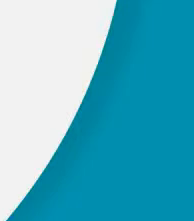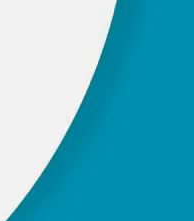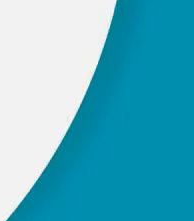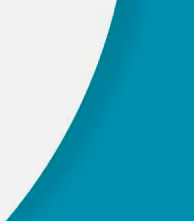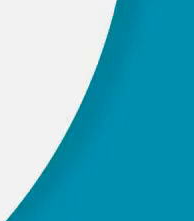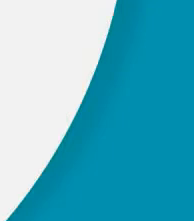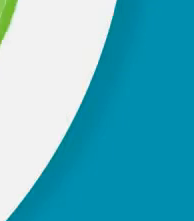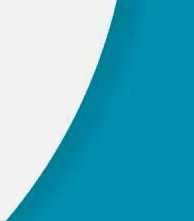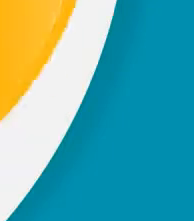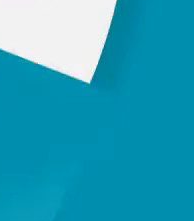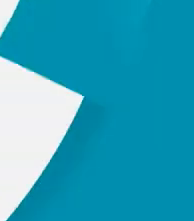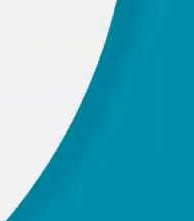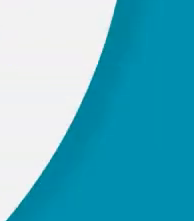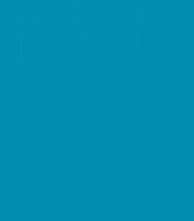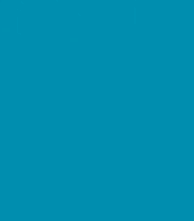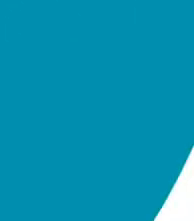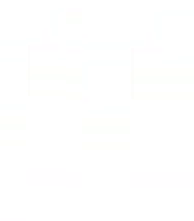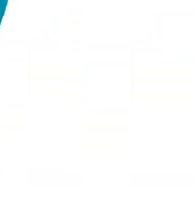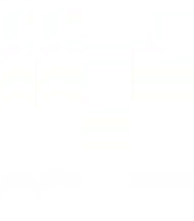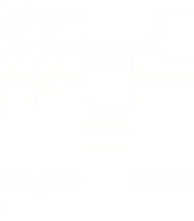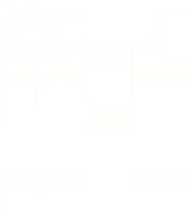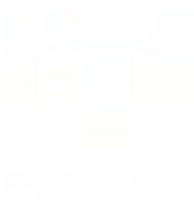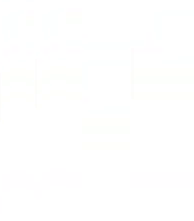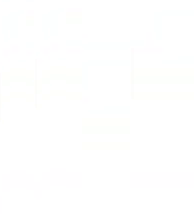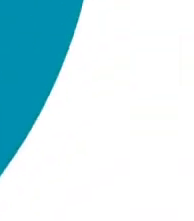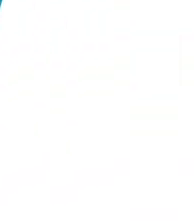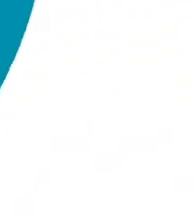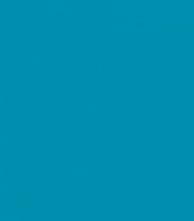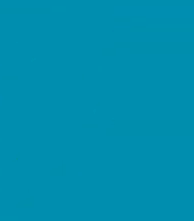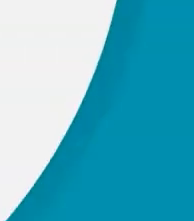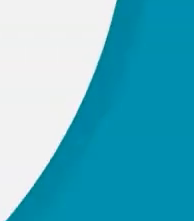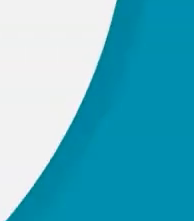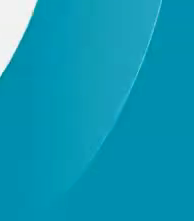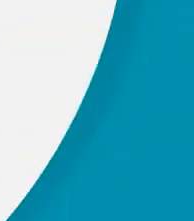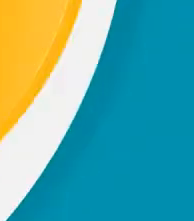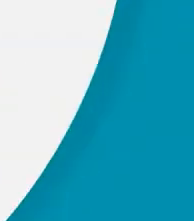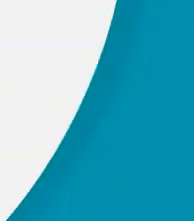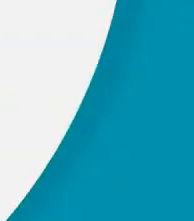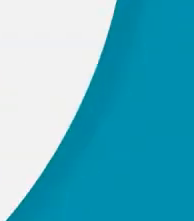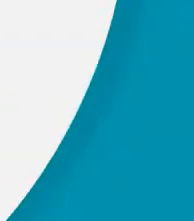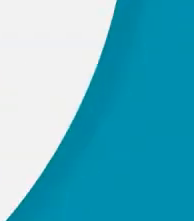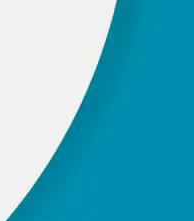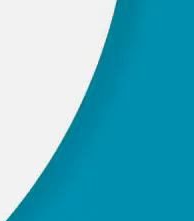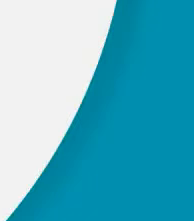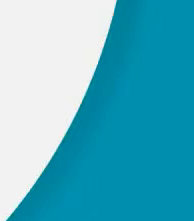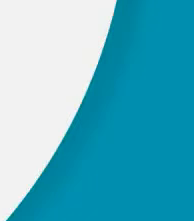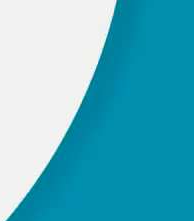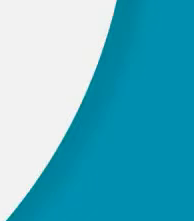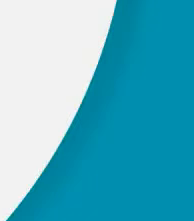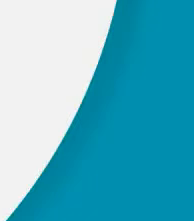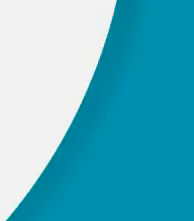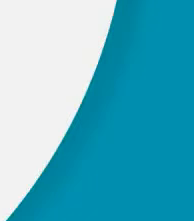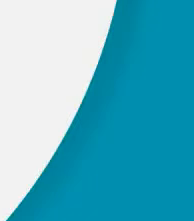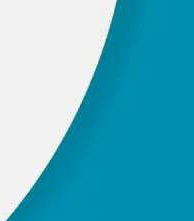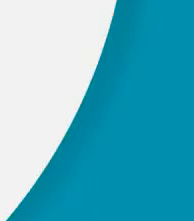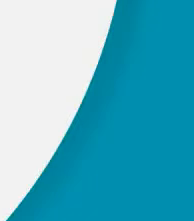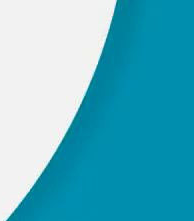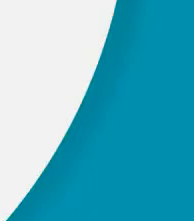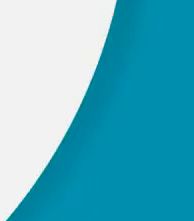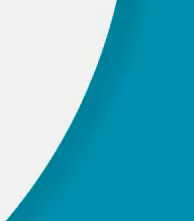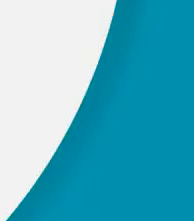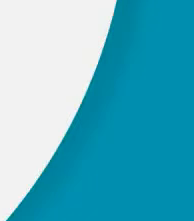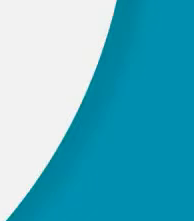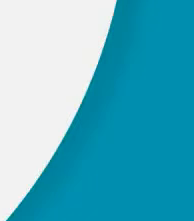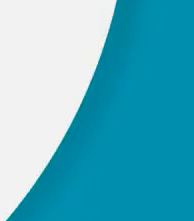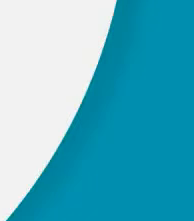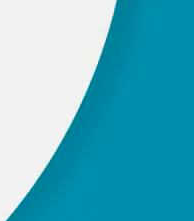que han hecho a favor de nosotros los michoacanos. Un reconocimiento también a todos esos elementos que han perdido la vida en el cumplimiento de su deber.